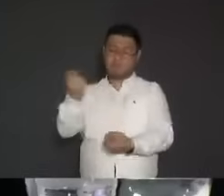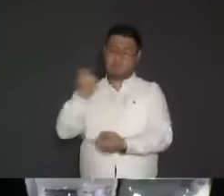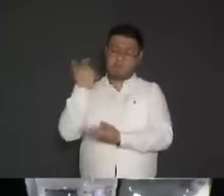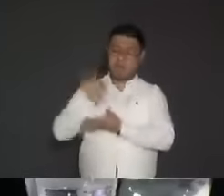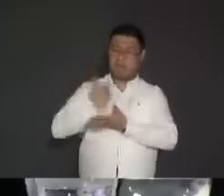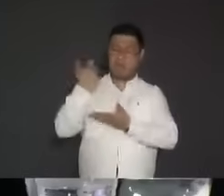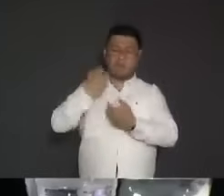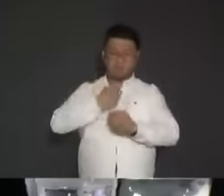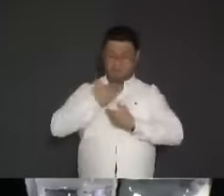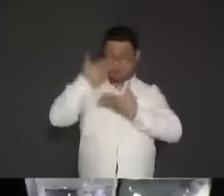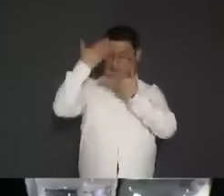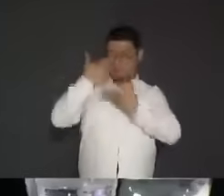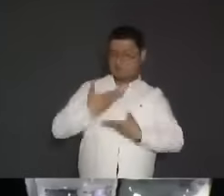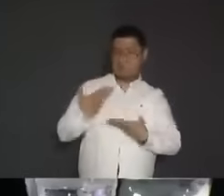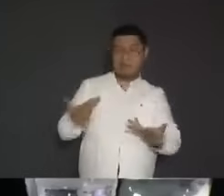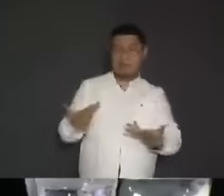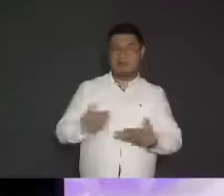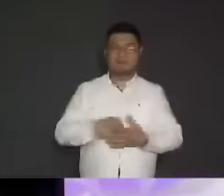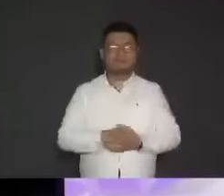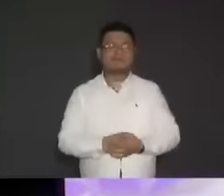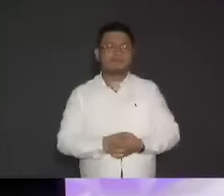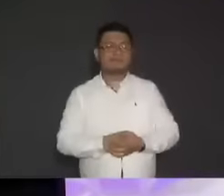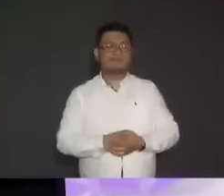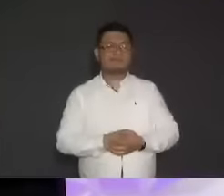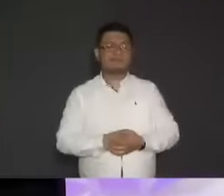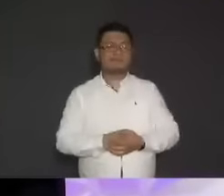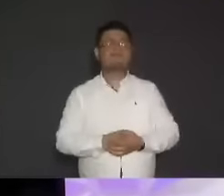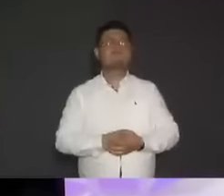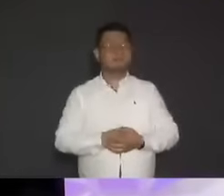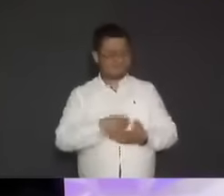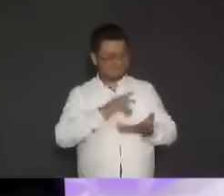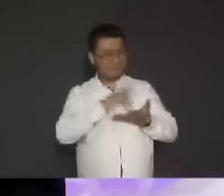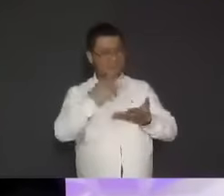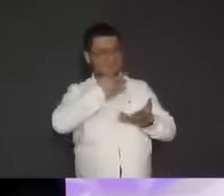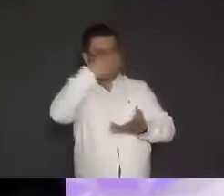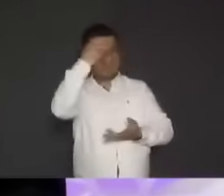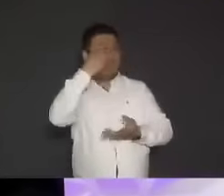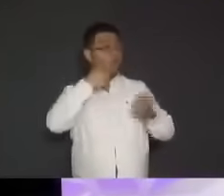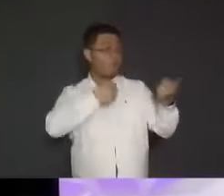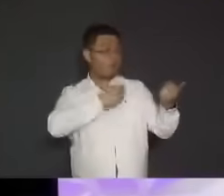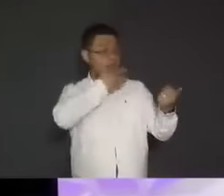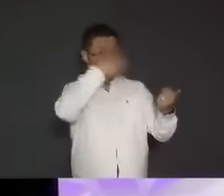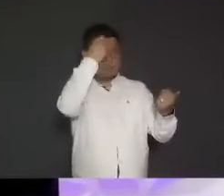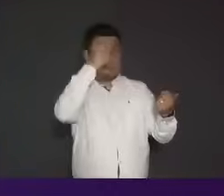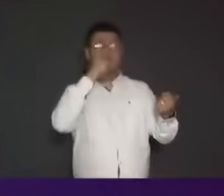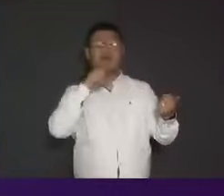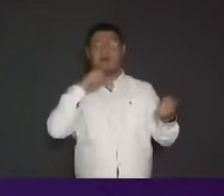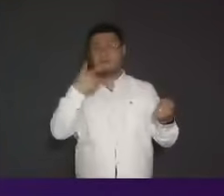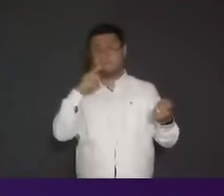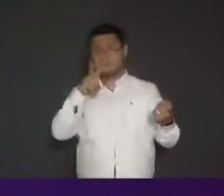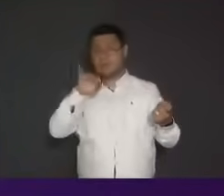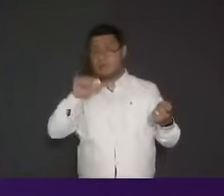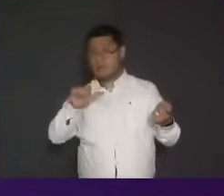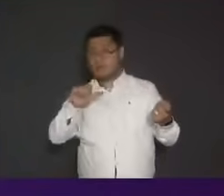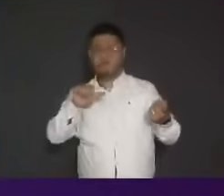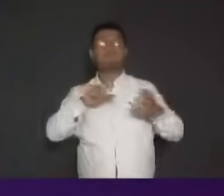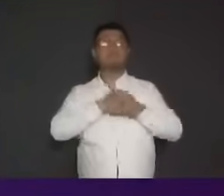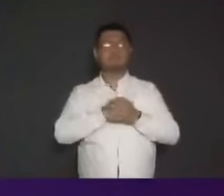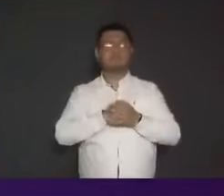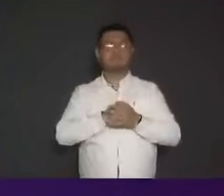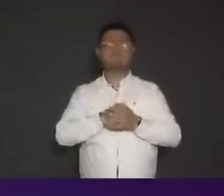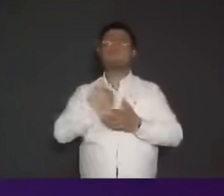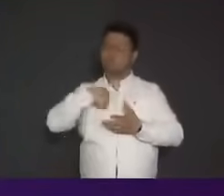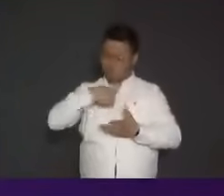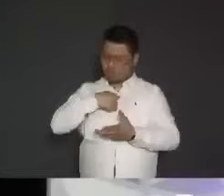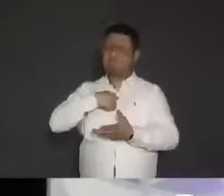gobernador. Gracias, candidata. ¿Alguien más? Candidata Vida Gómez Herrera, adelante. Vamos por el proyecto de la ampliación del puerto